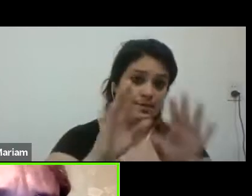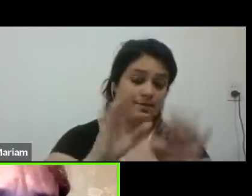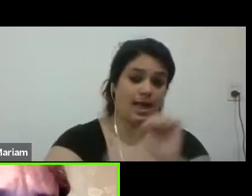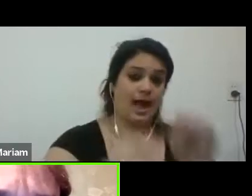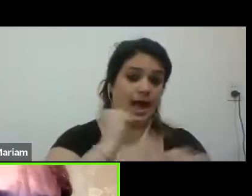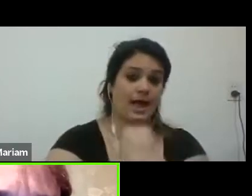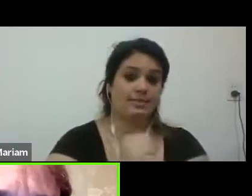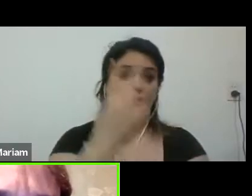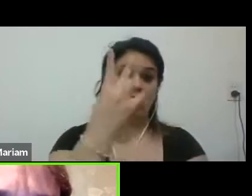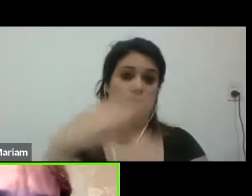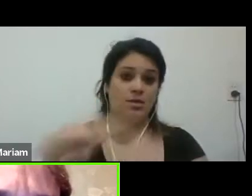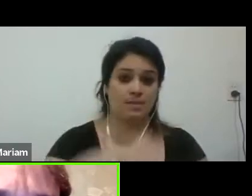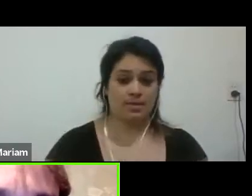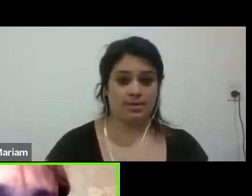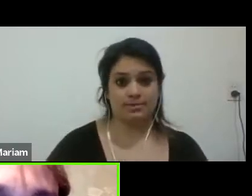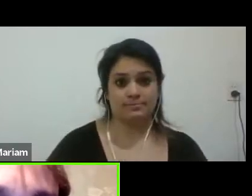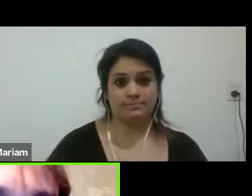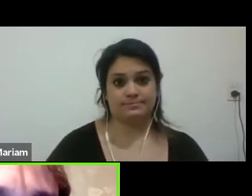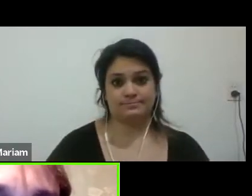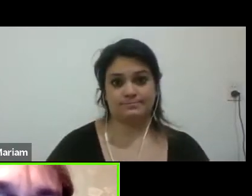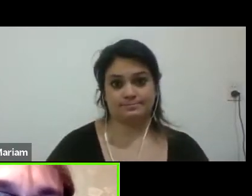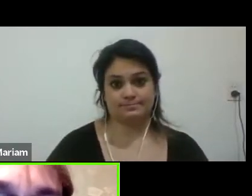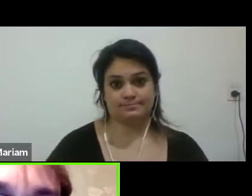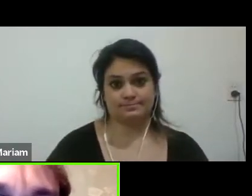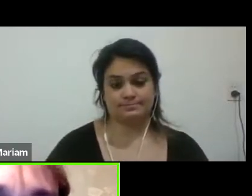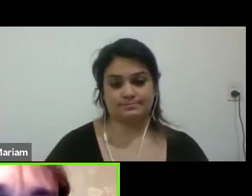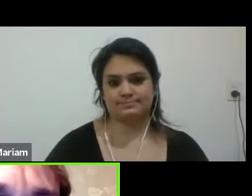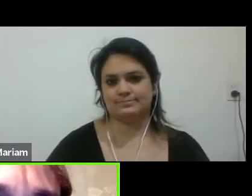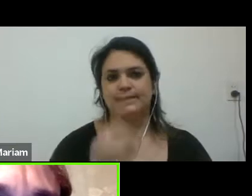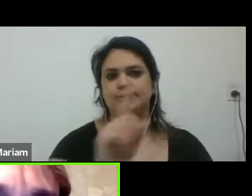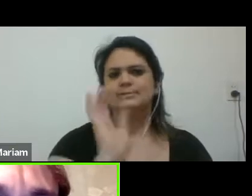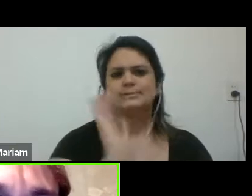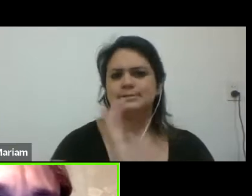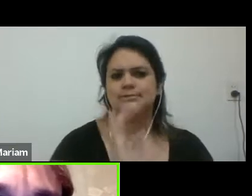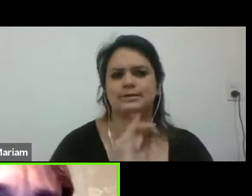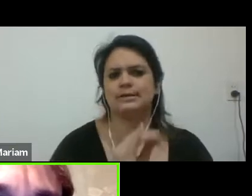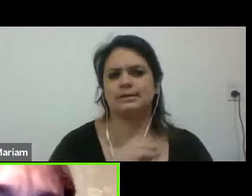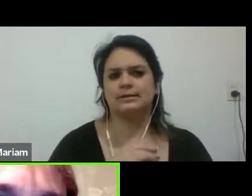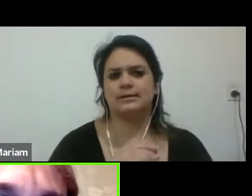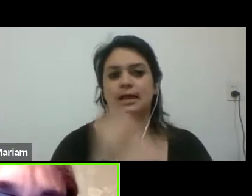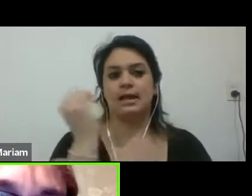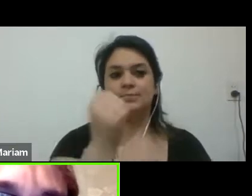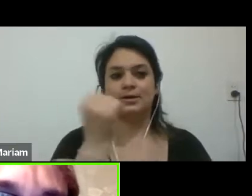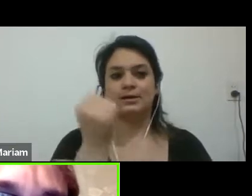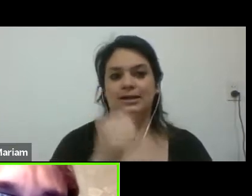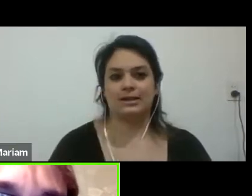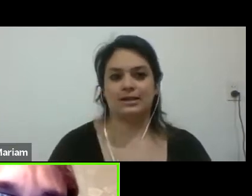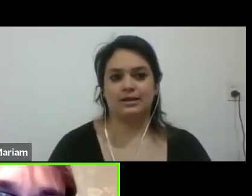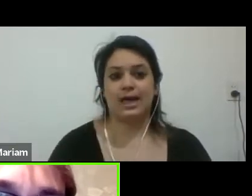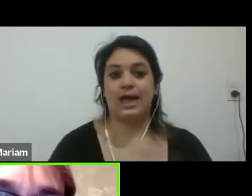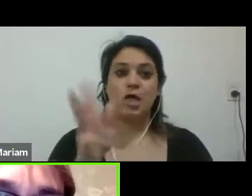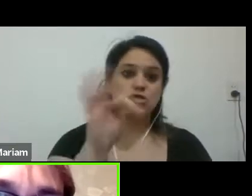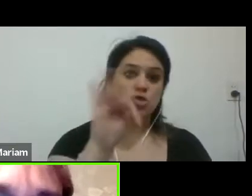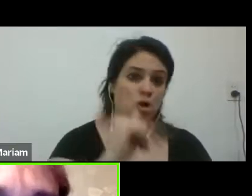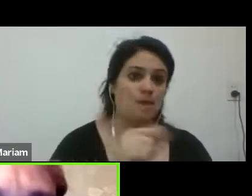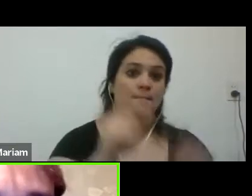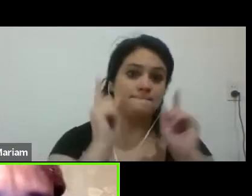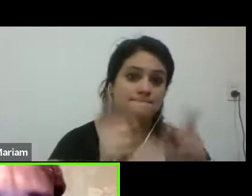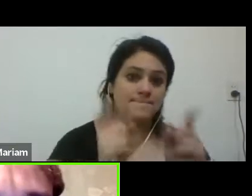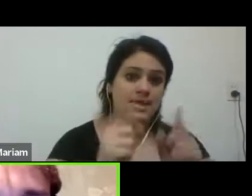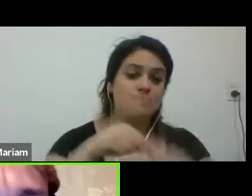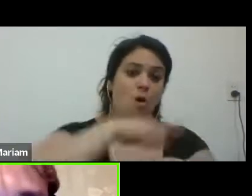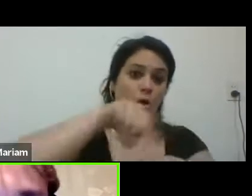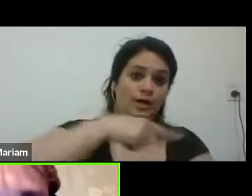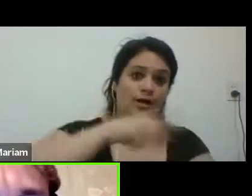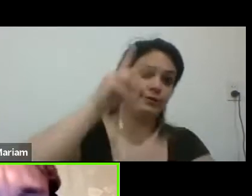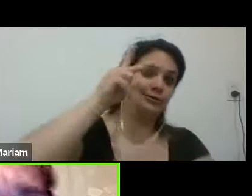14 30 no significa es quiero aclarar que no significa que todos los días tienen esa cantidad